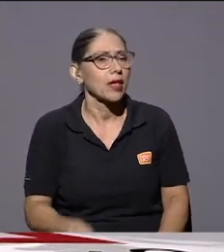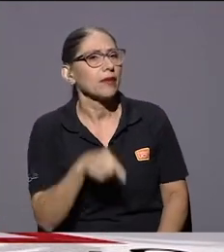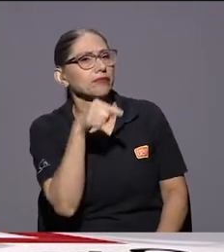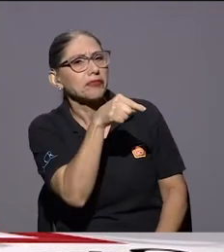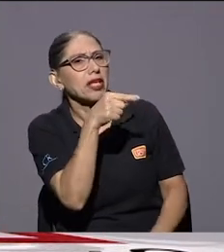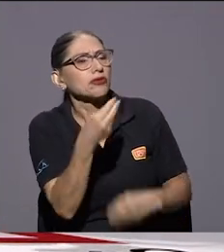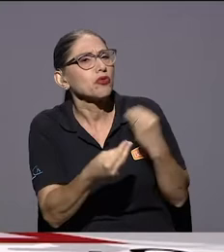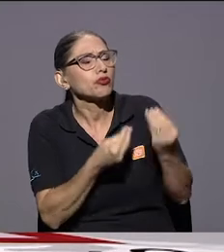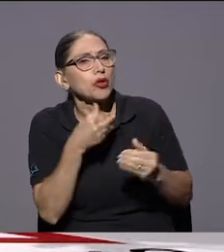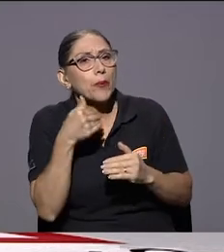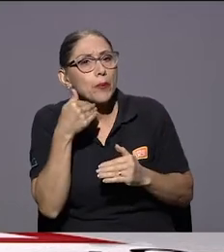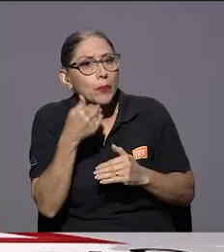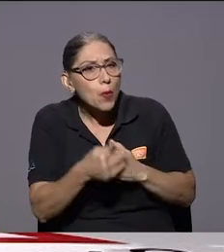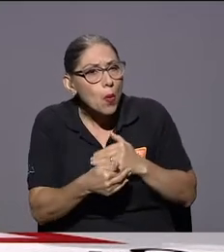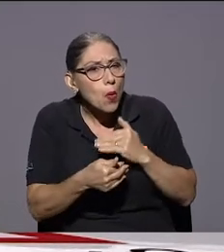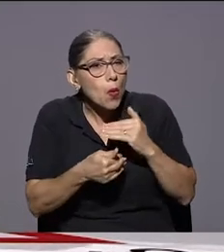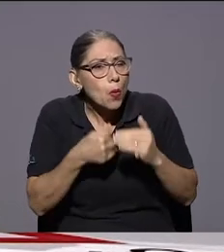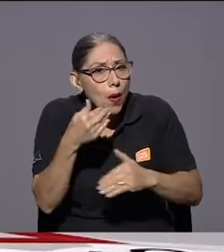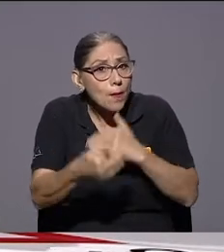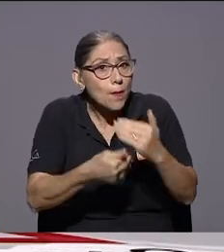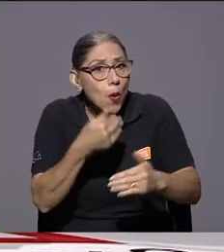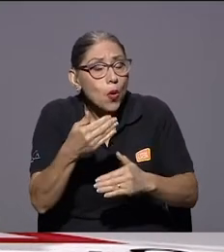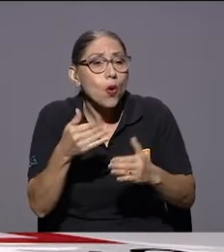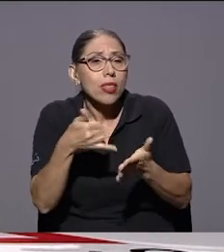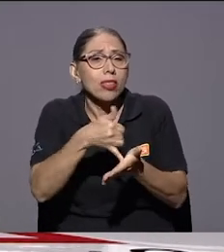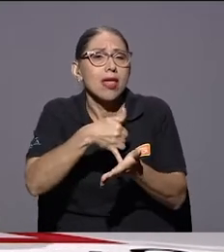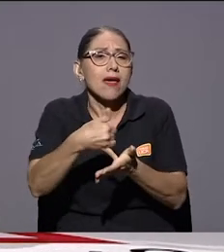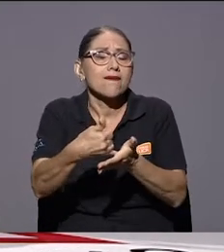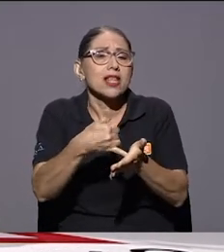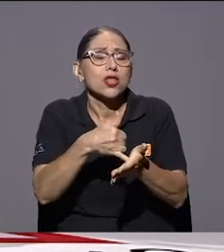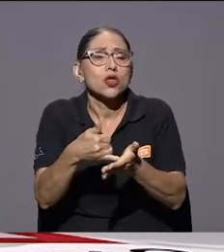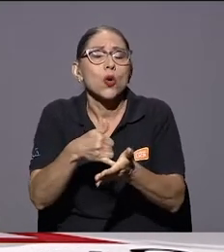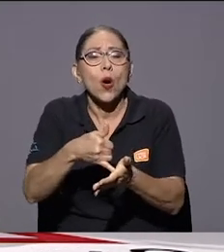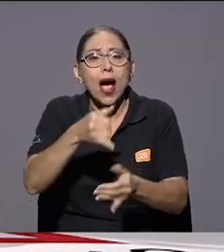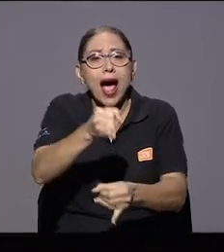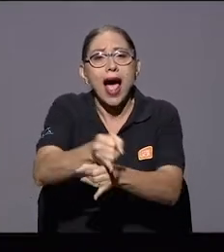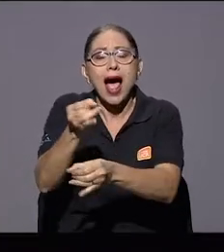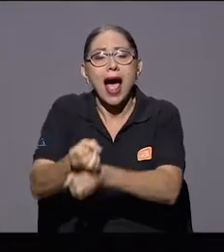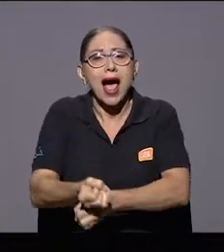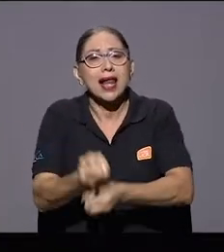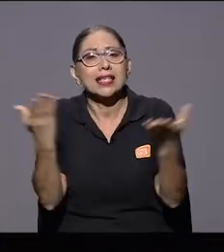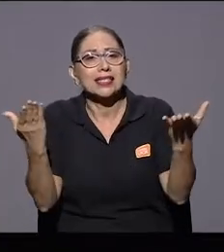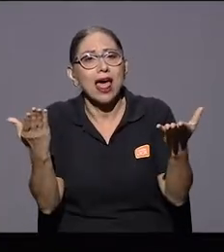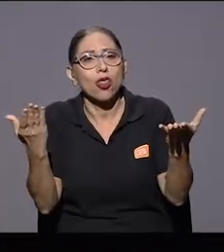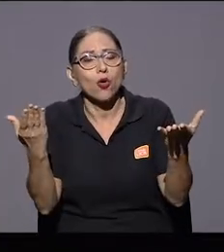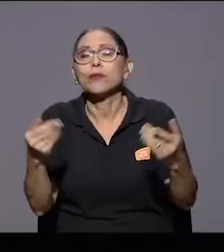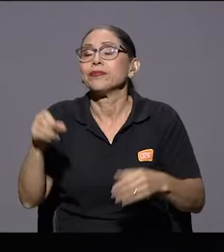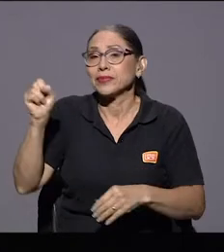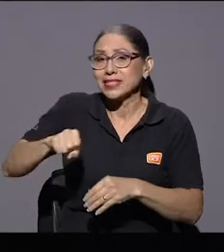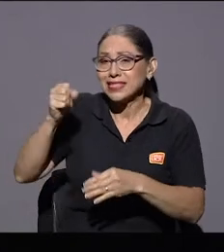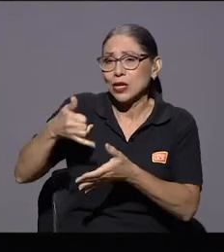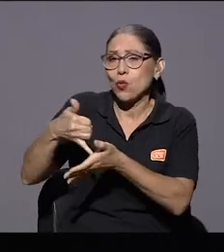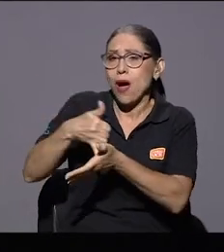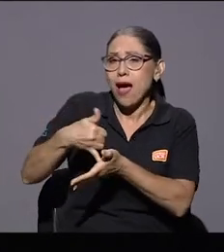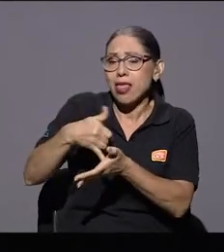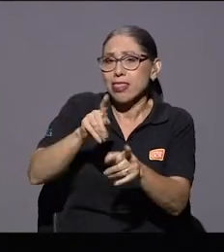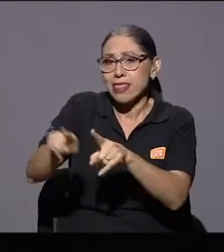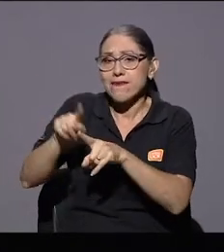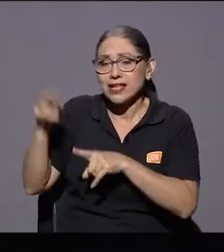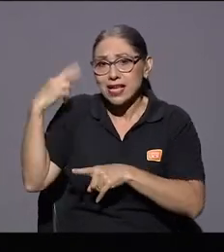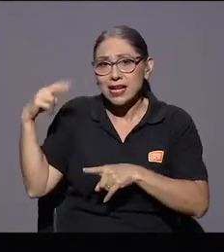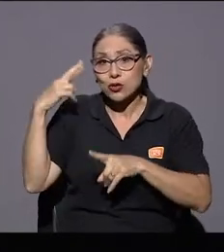hizo que poco a poco en esa historia debilitó al Estado? ¿Lo ha venido debilitando? Lo ha venido debilitando por varias razones, pero desde mi